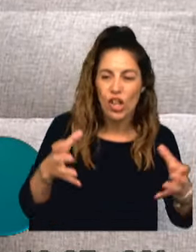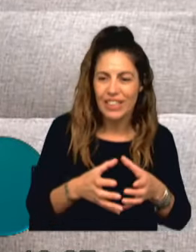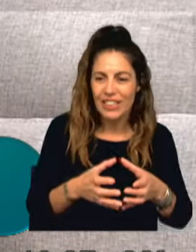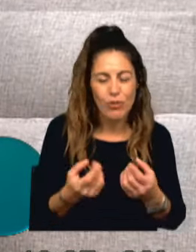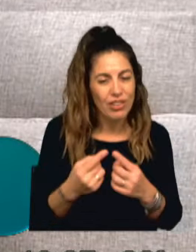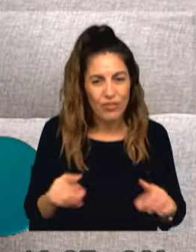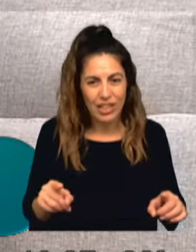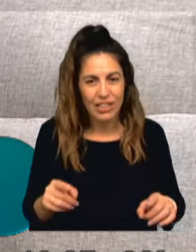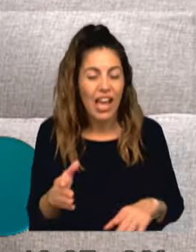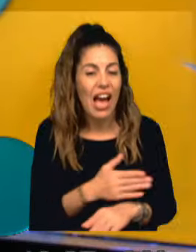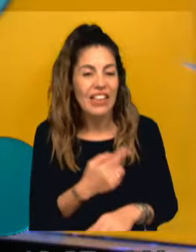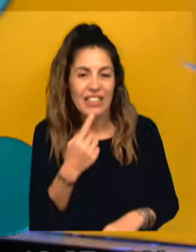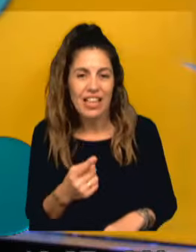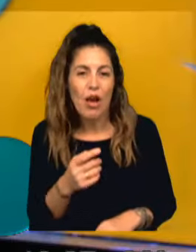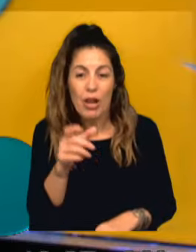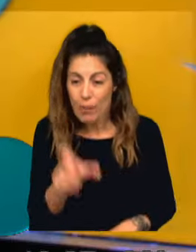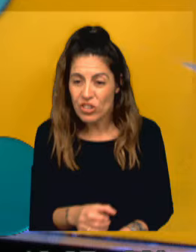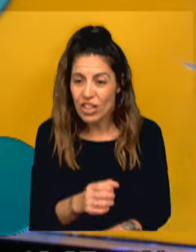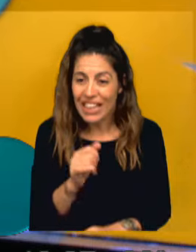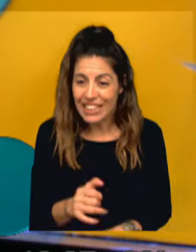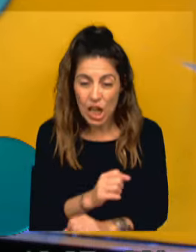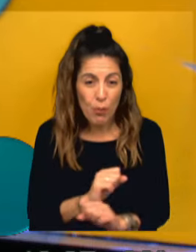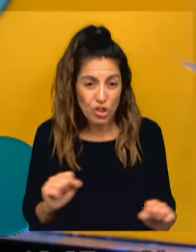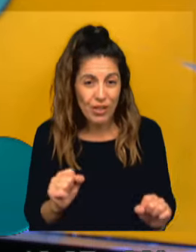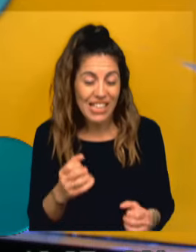si antes de eso dec posibilidades